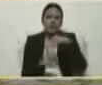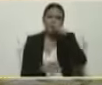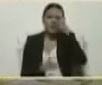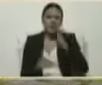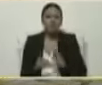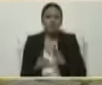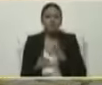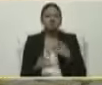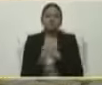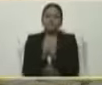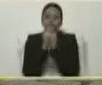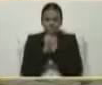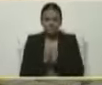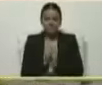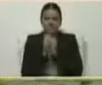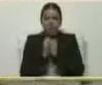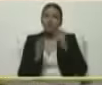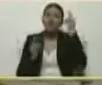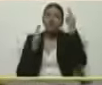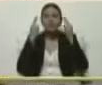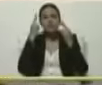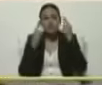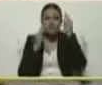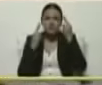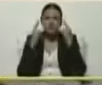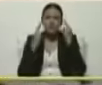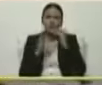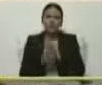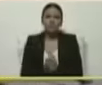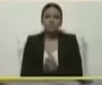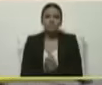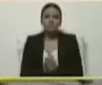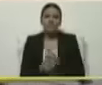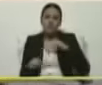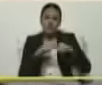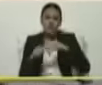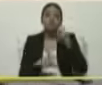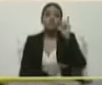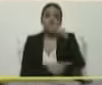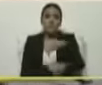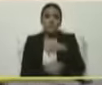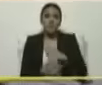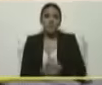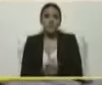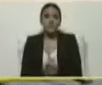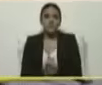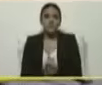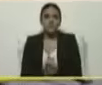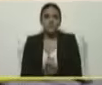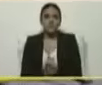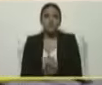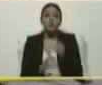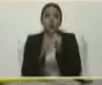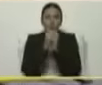de oración, de reflexión y de acción. El método